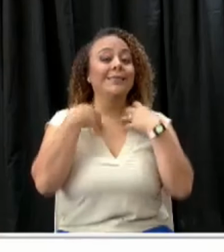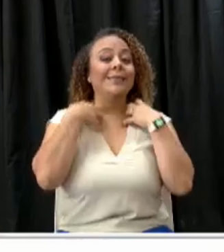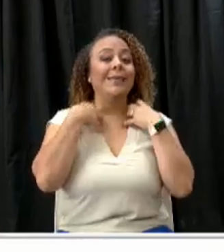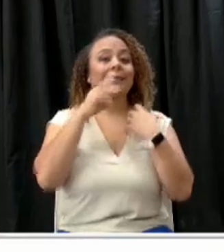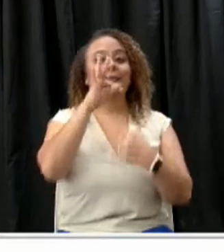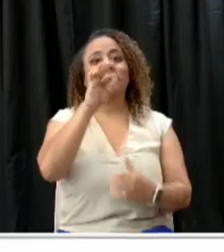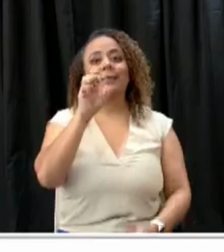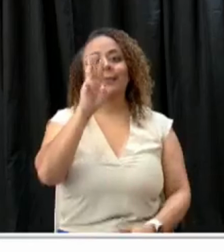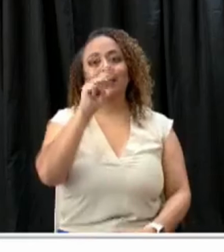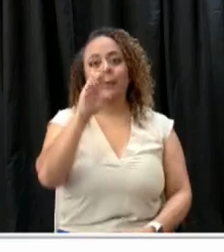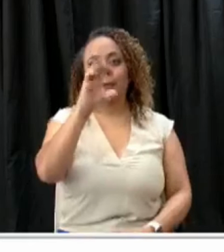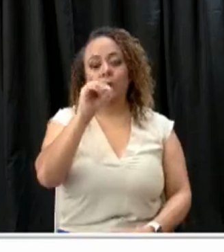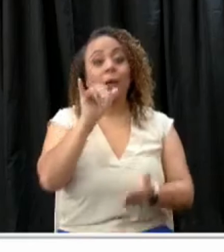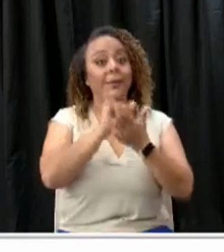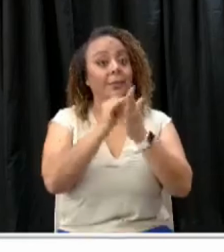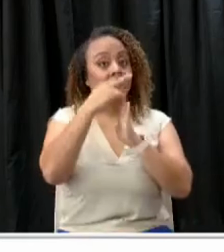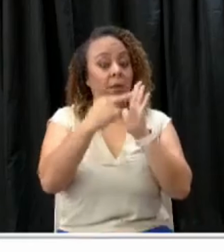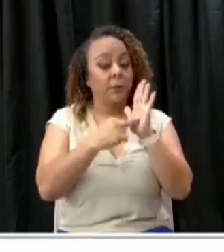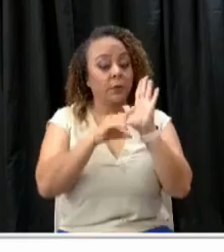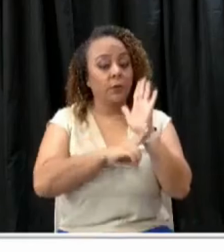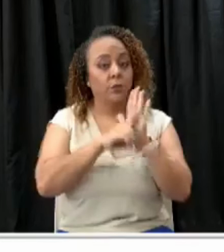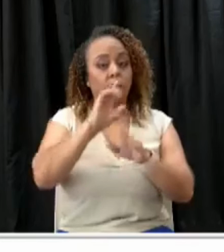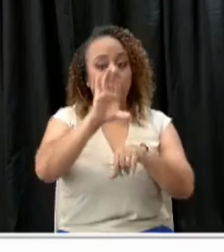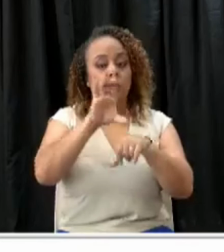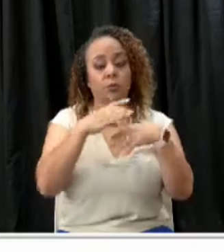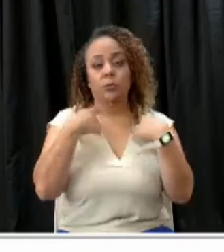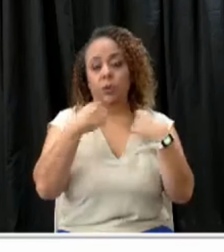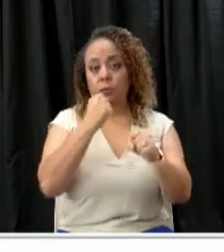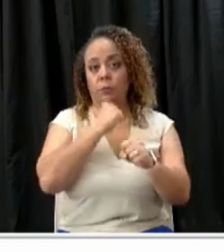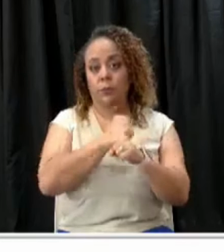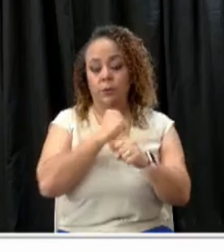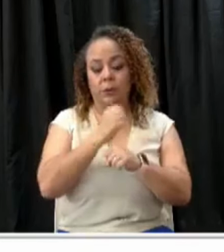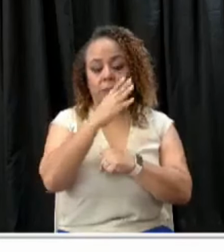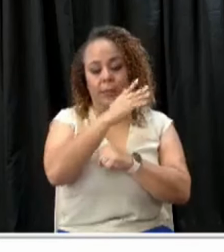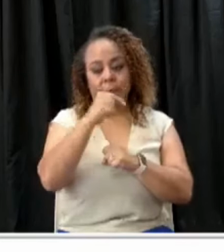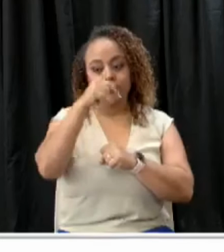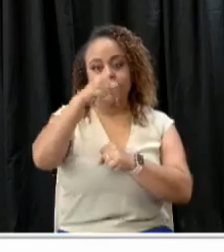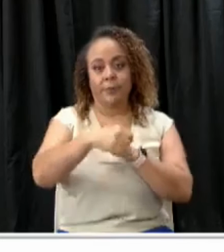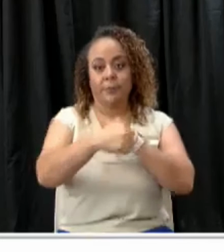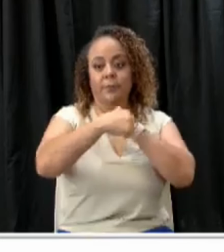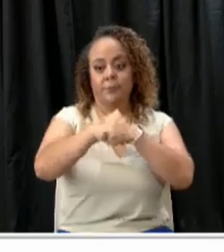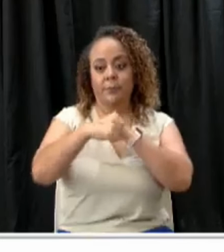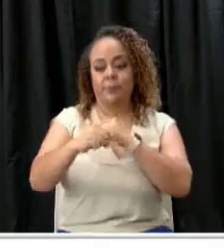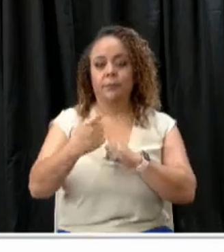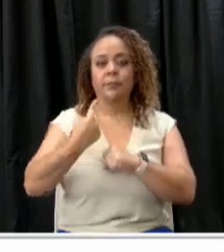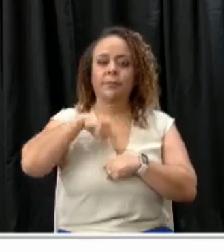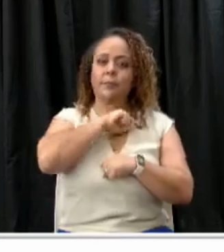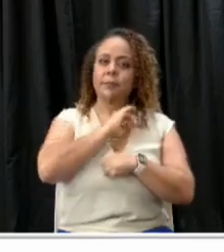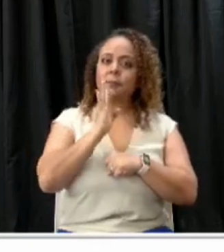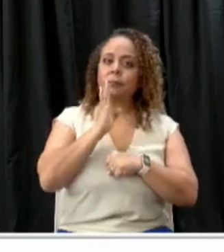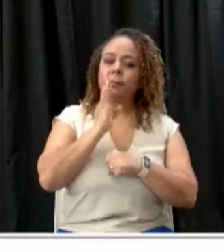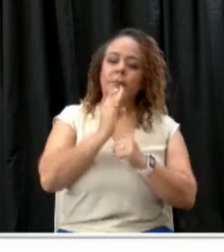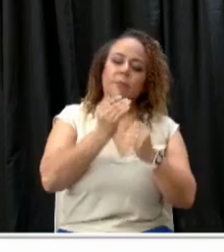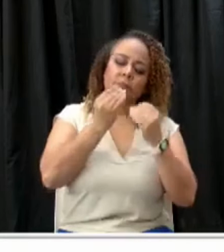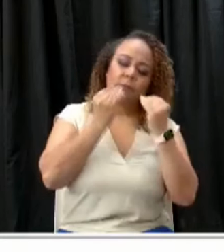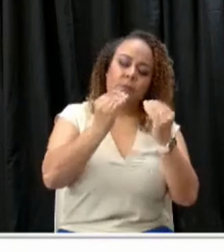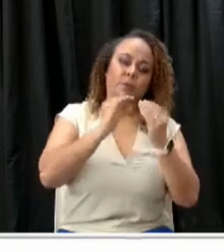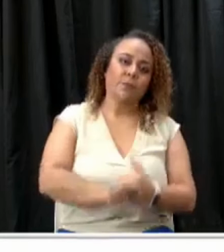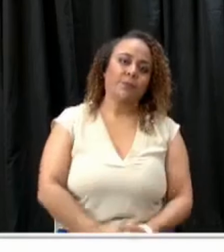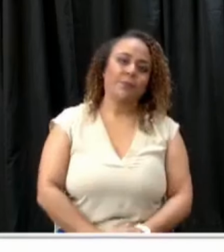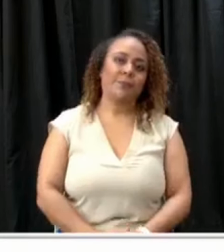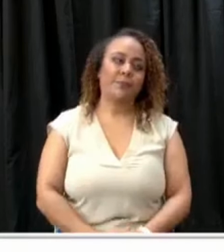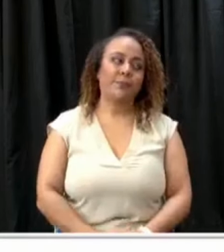es el reglamento que ha desarrollado el Consejo de Salud Ocupacional y que durante esta campaña hemos hablado bastante